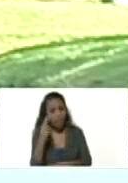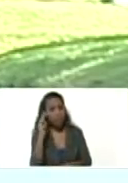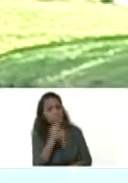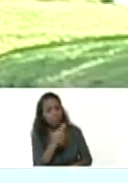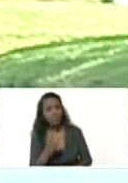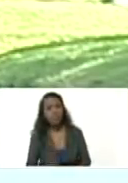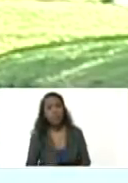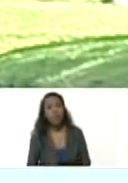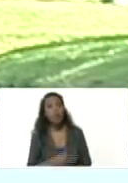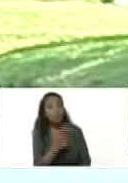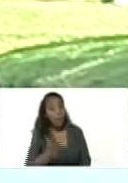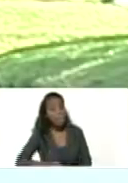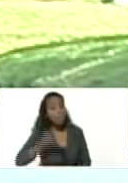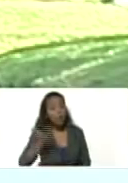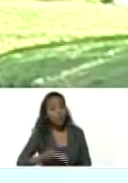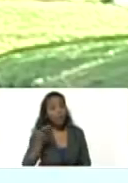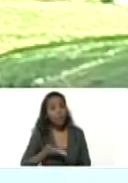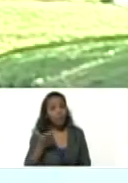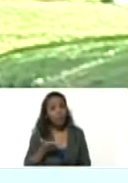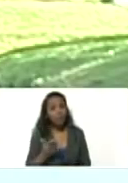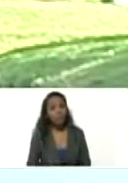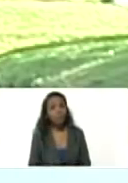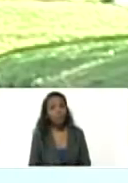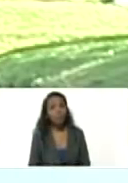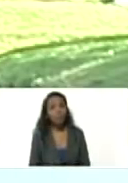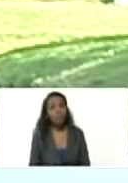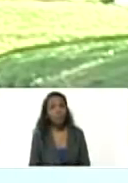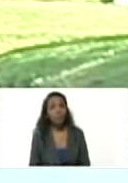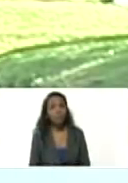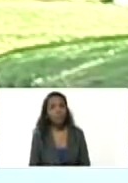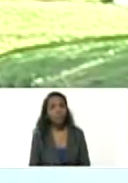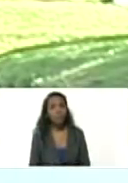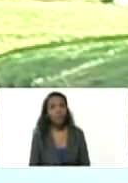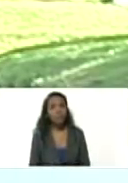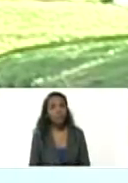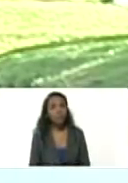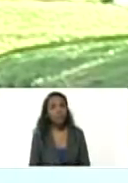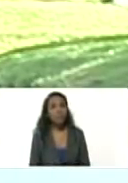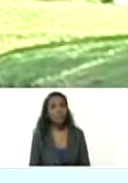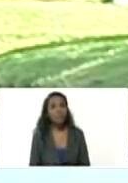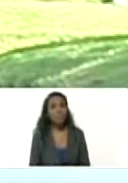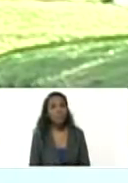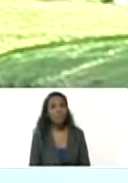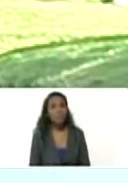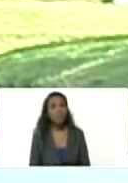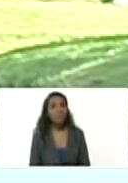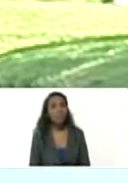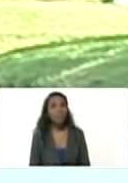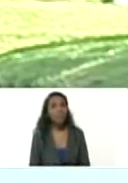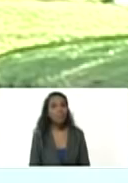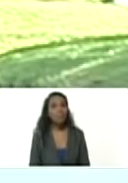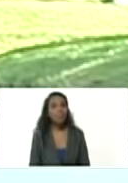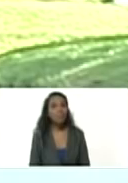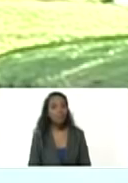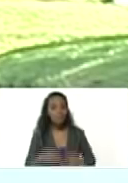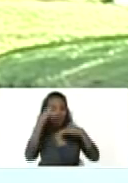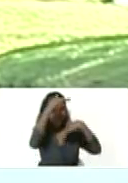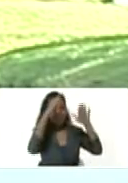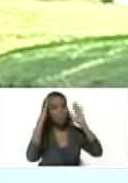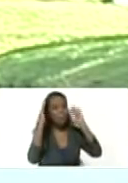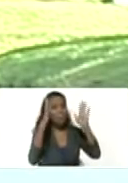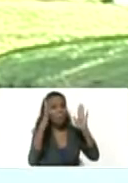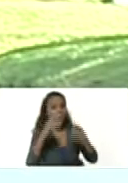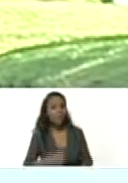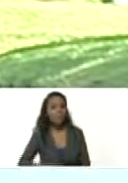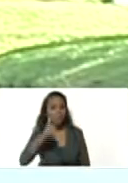es muy importante, lo de mayor relevancia, atender al que